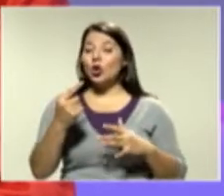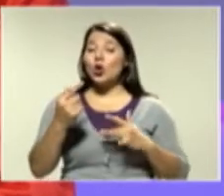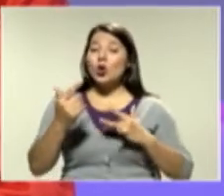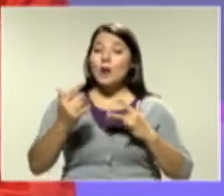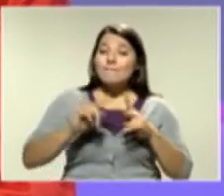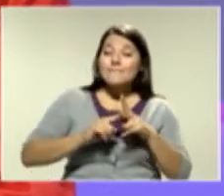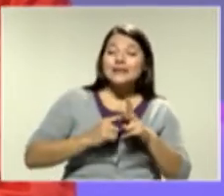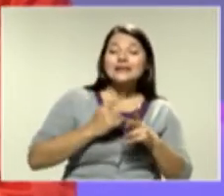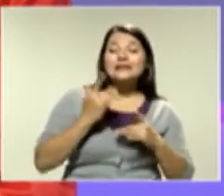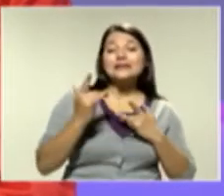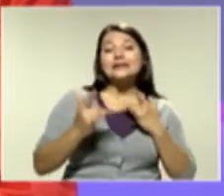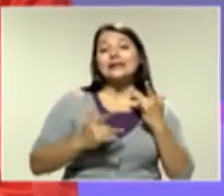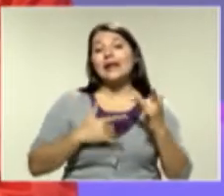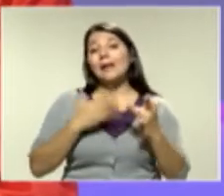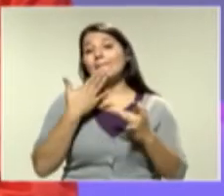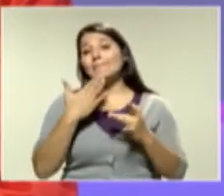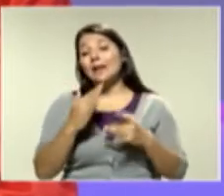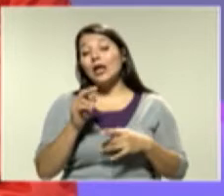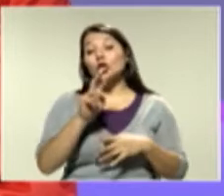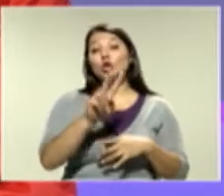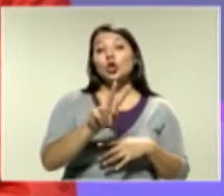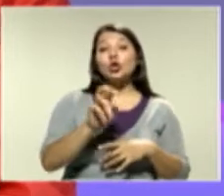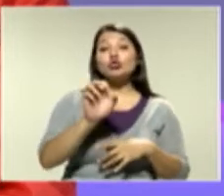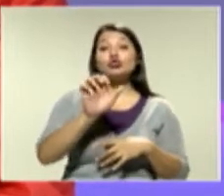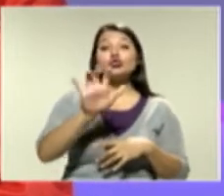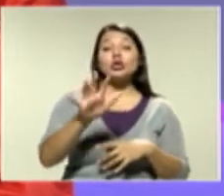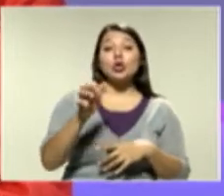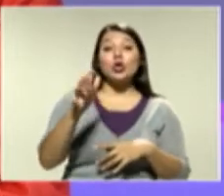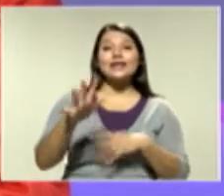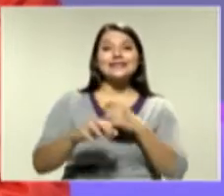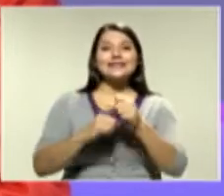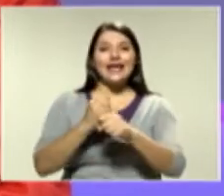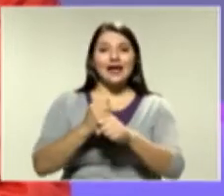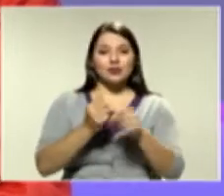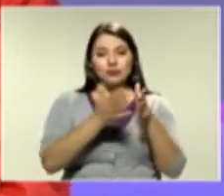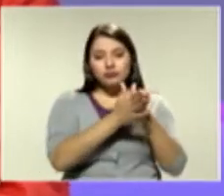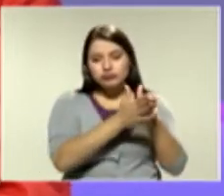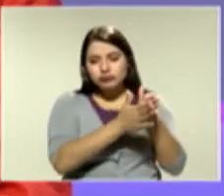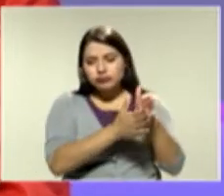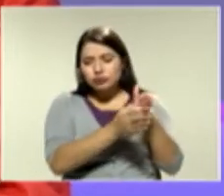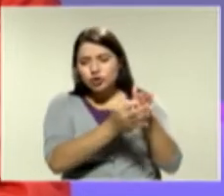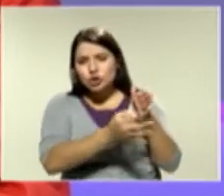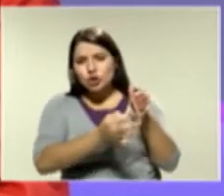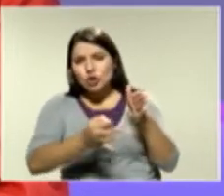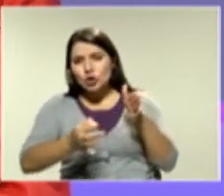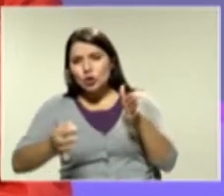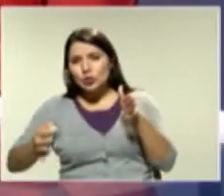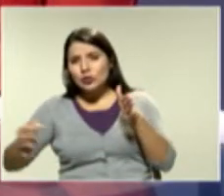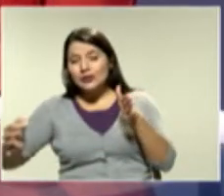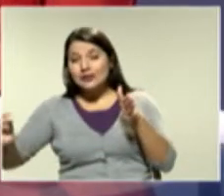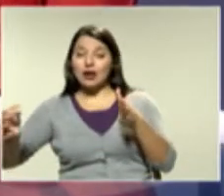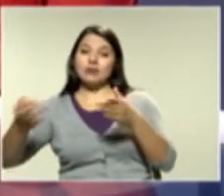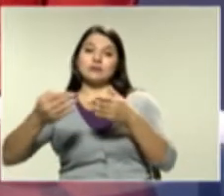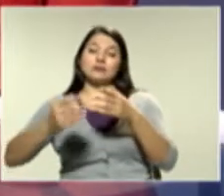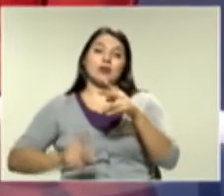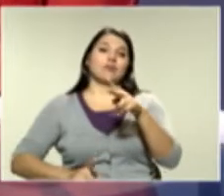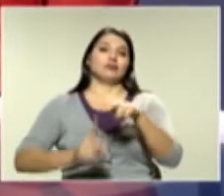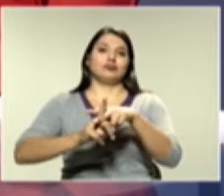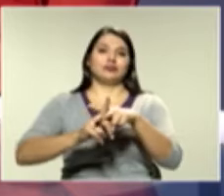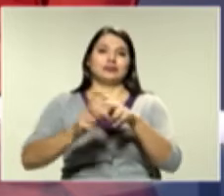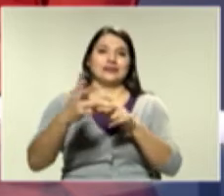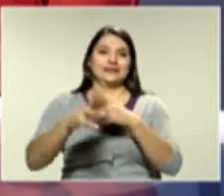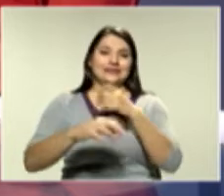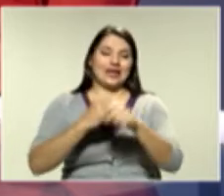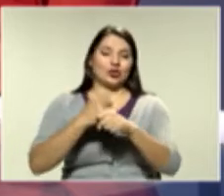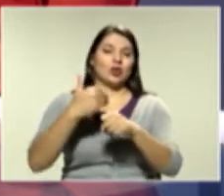presentaron 2, 5, 10, 15 años después de la exposición constante al plaguicida. Y fue muy triste porque